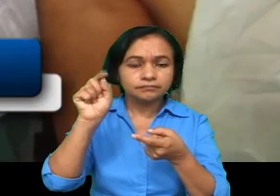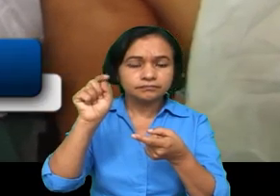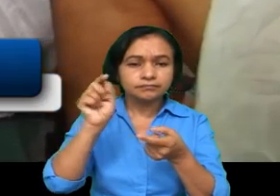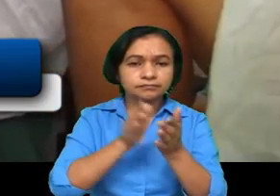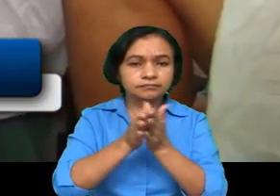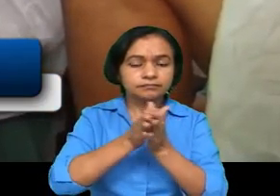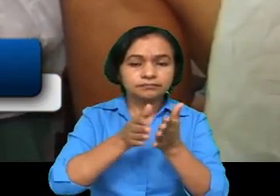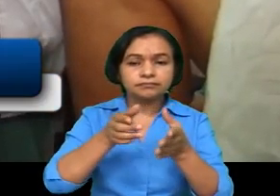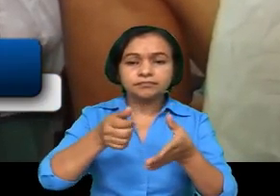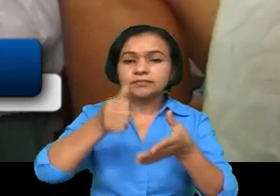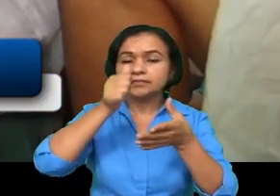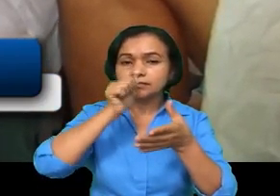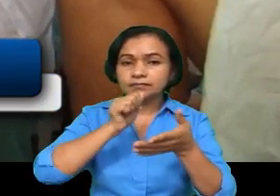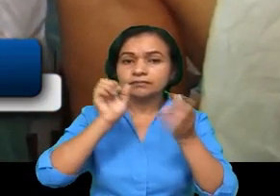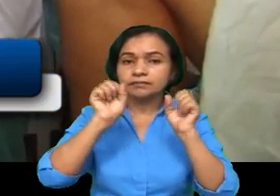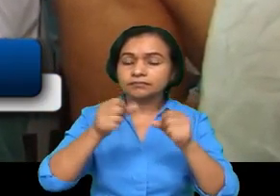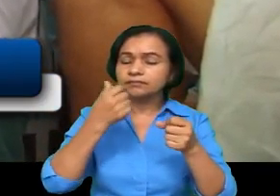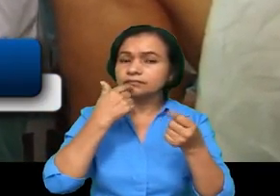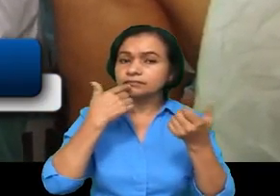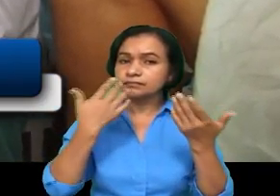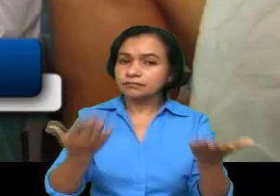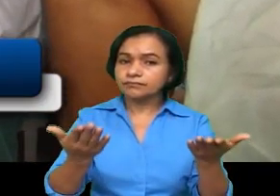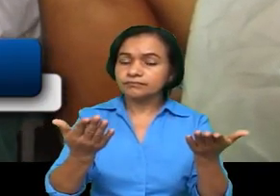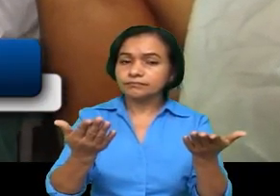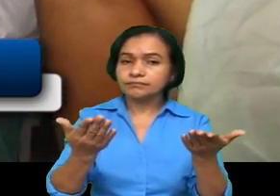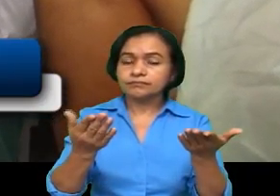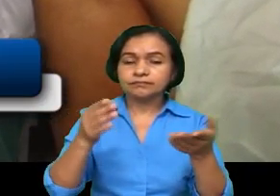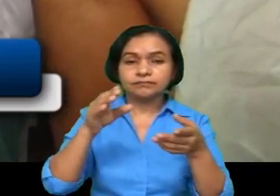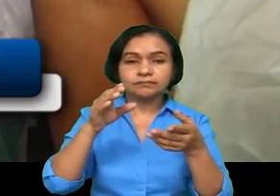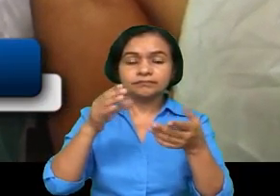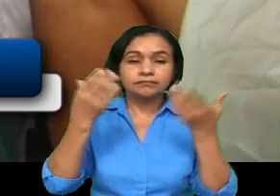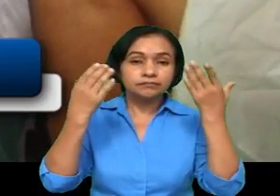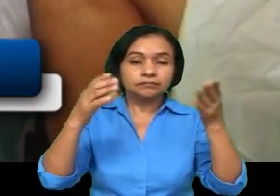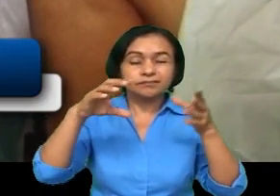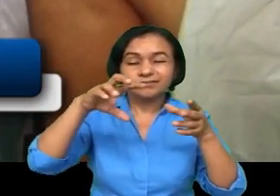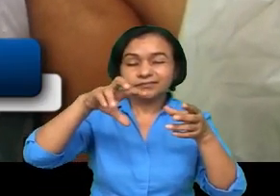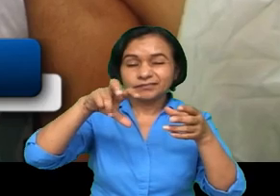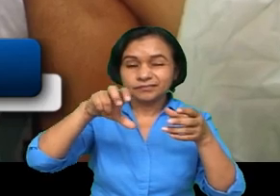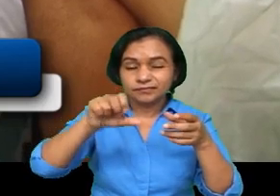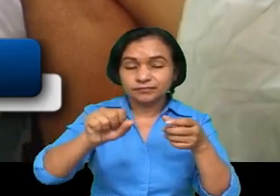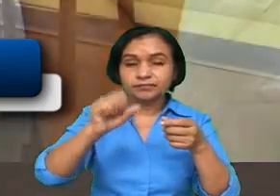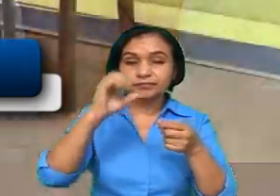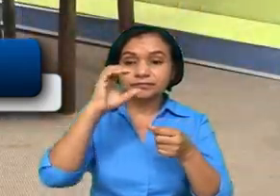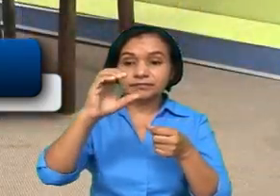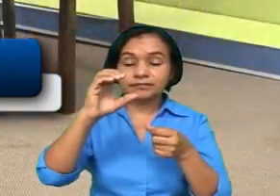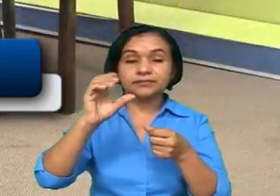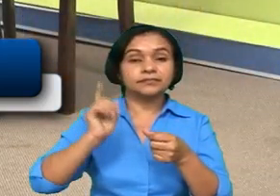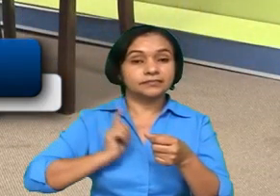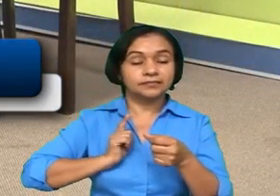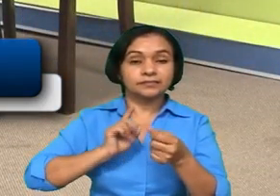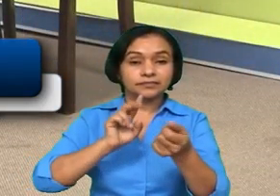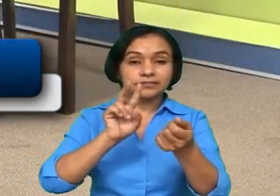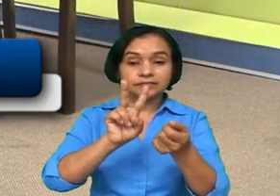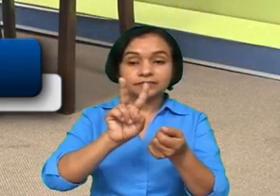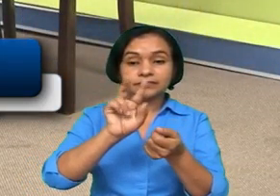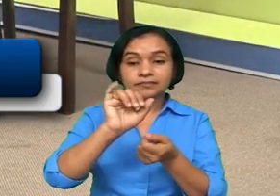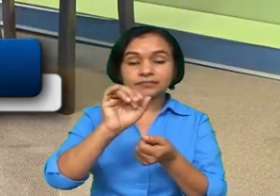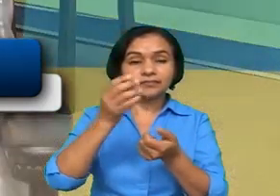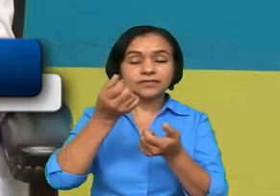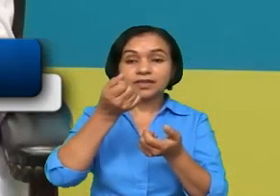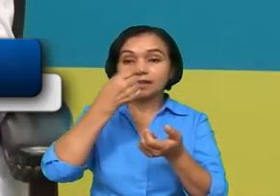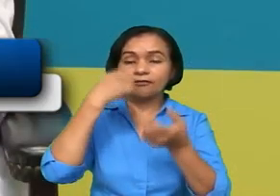Sí. ¿Por qué? Porque los cítricos, o sea, son ricos en vitamina C. Entonces, y esto